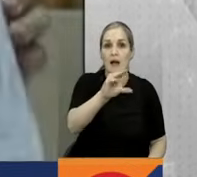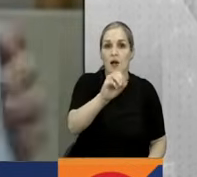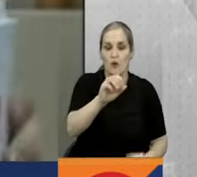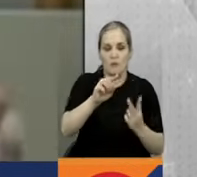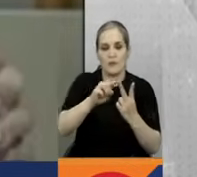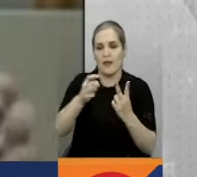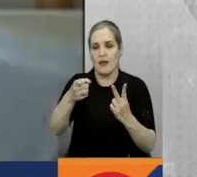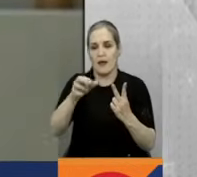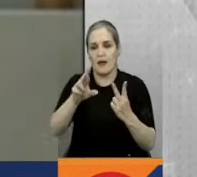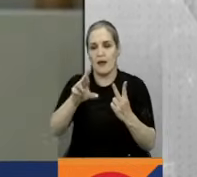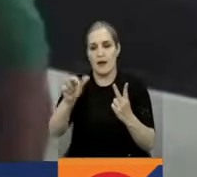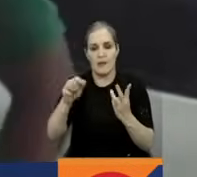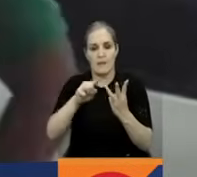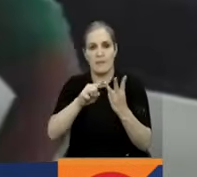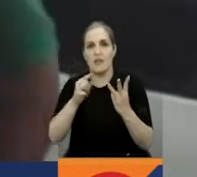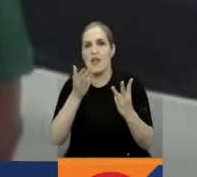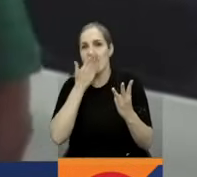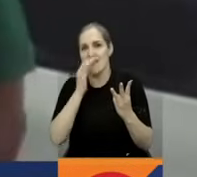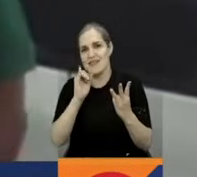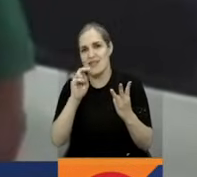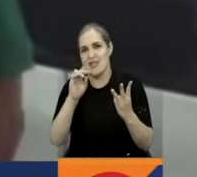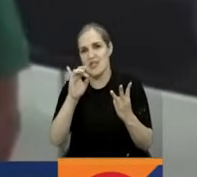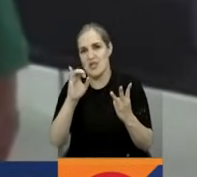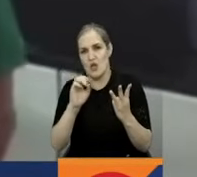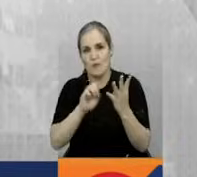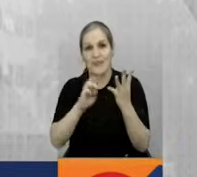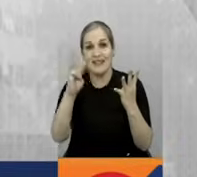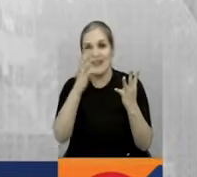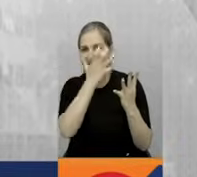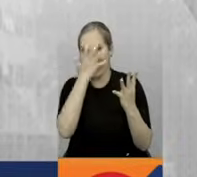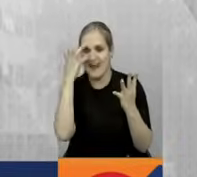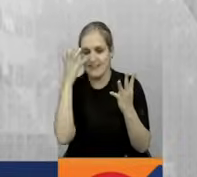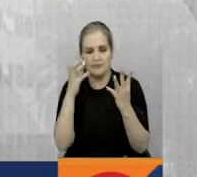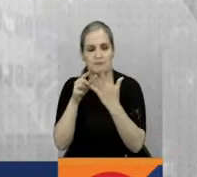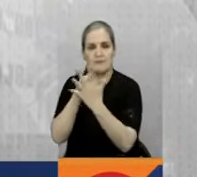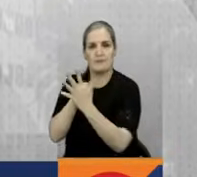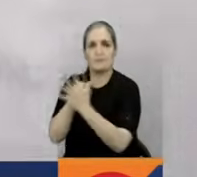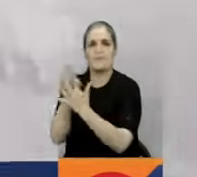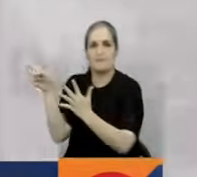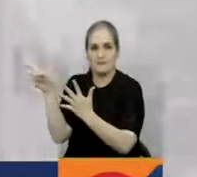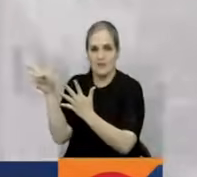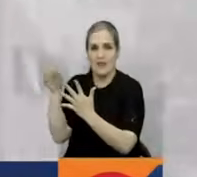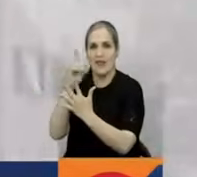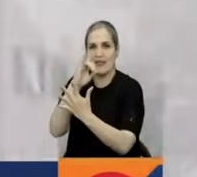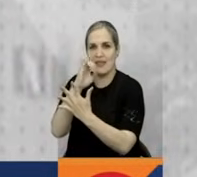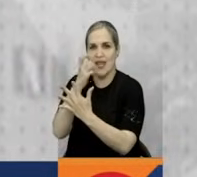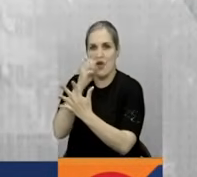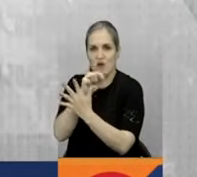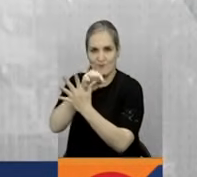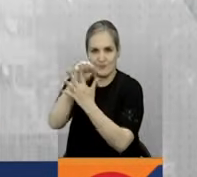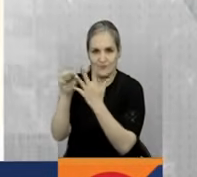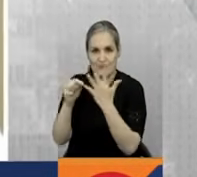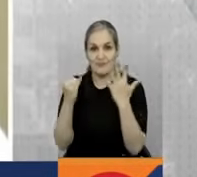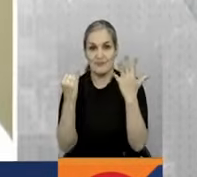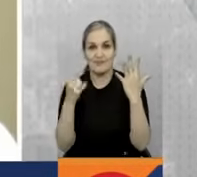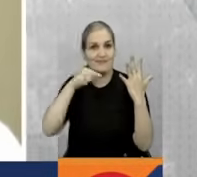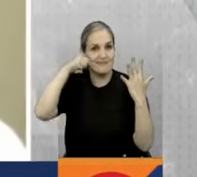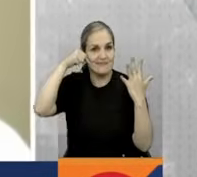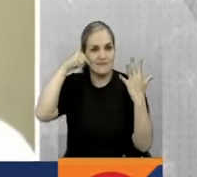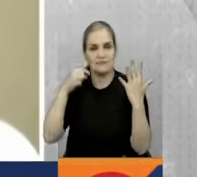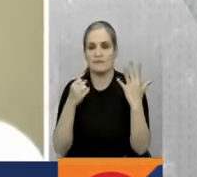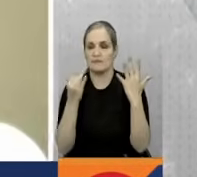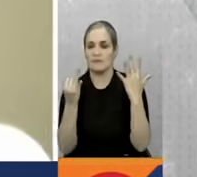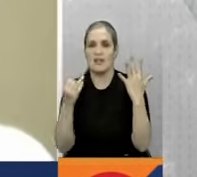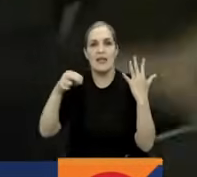Garra, alias Indio, alias Tres Caras, alias Donado o Diego Pereira, alias Calzones y alias